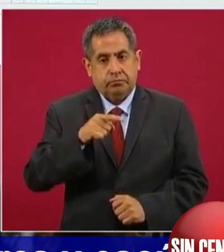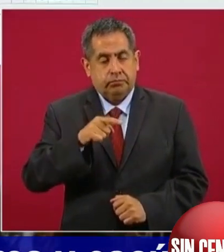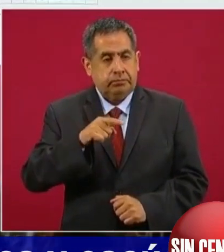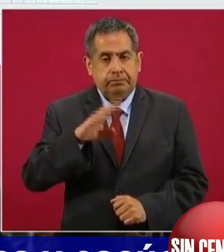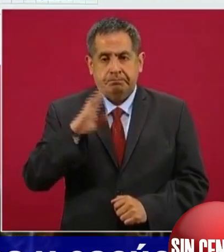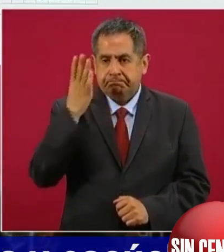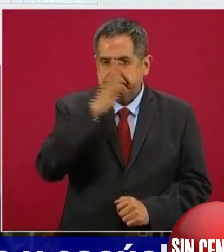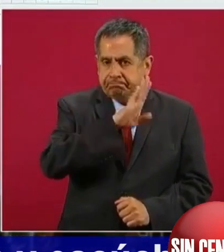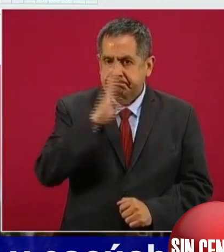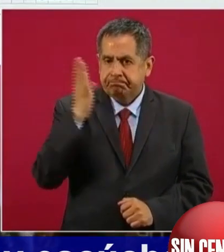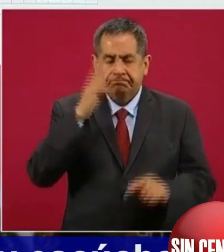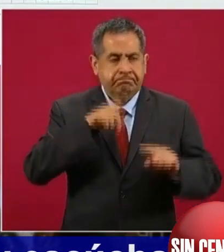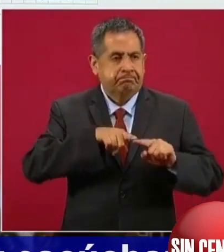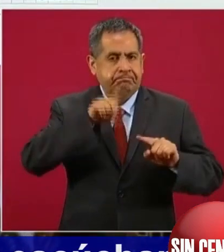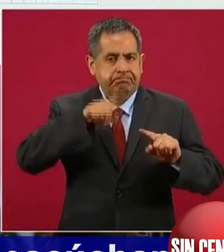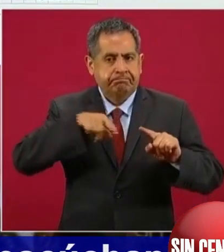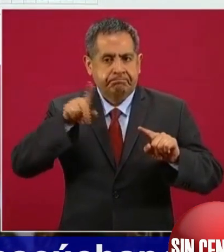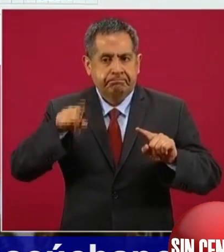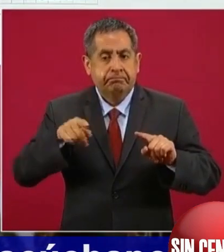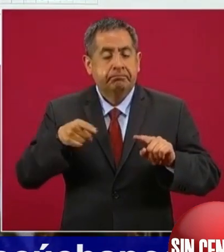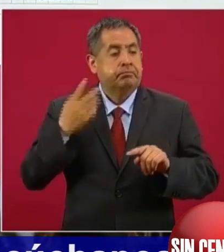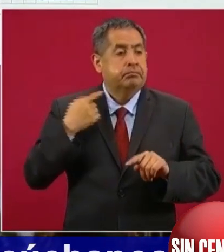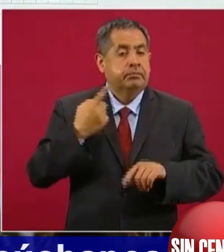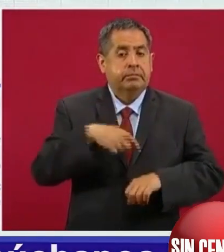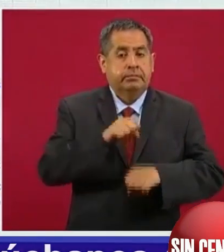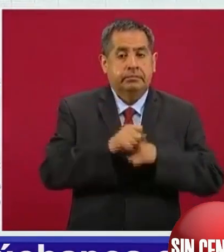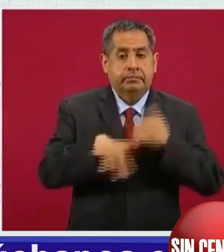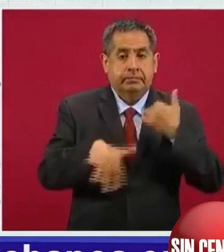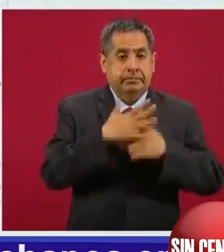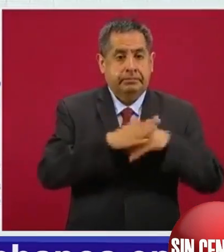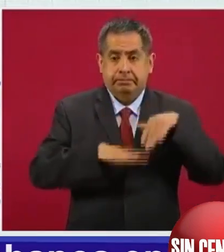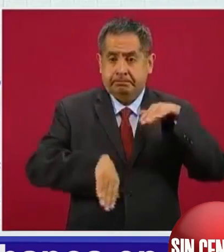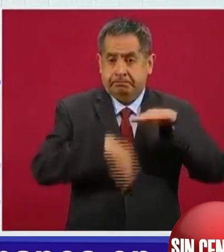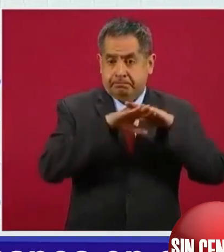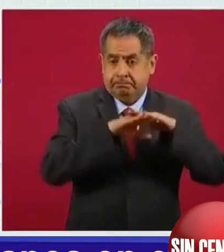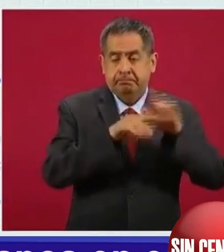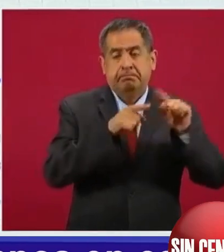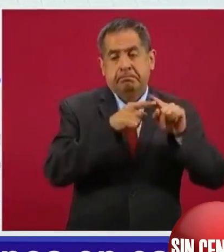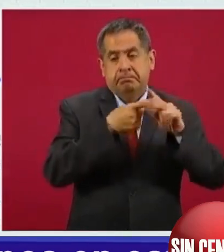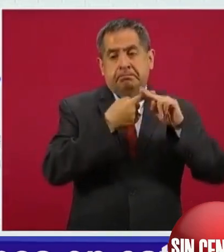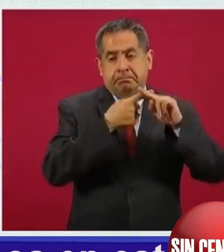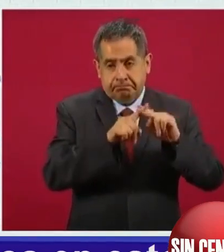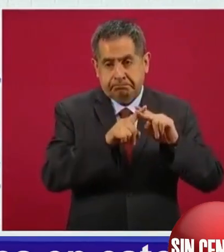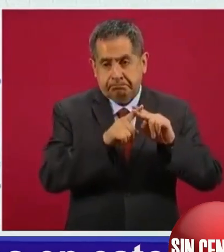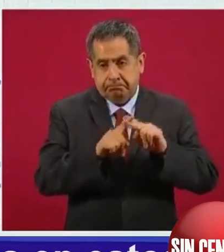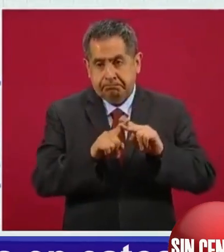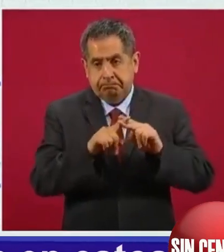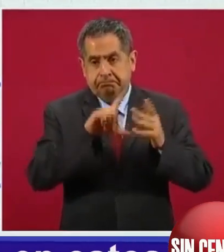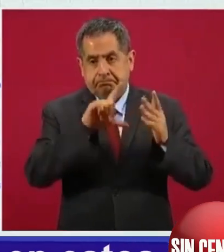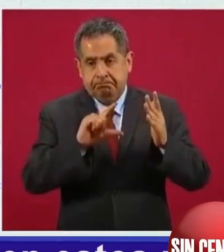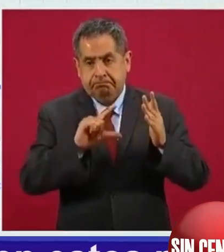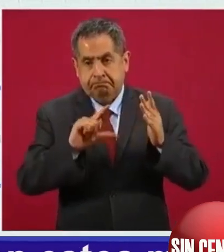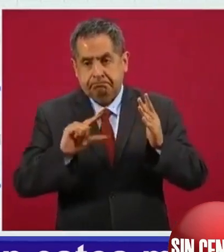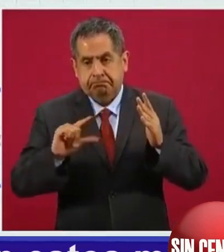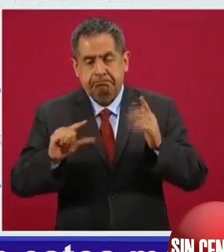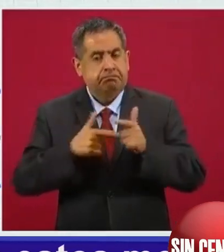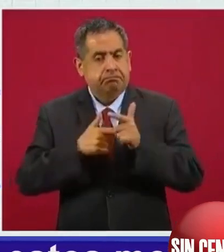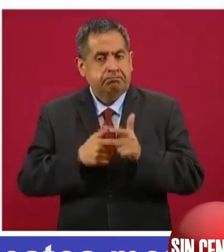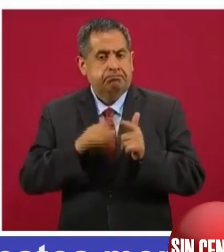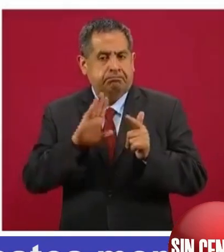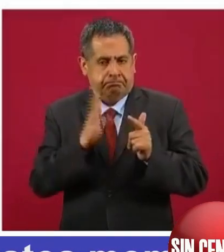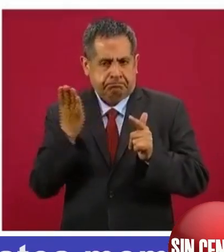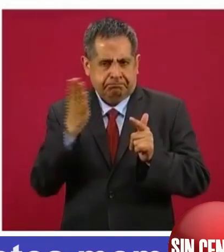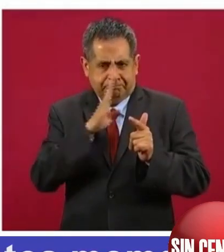subidas y bajadas, pero desde la semana 15 del año llegó a un punto máximo y desde ahí ha tenido una reducción sostenida, aunque